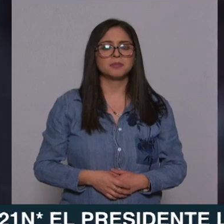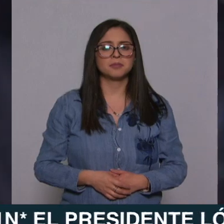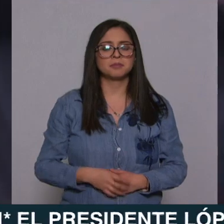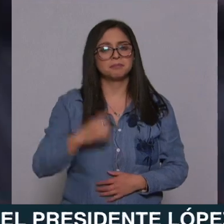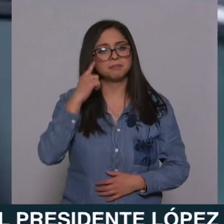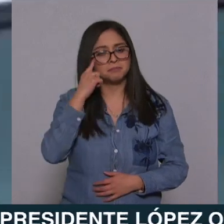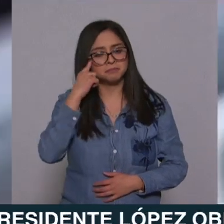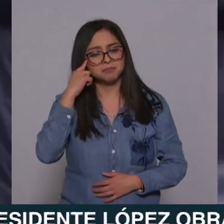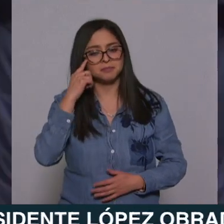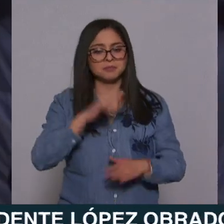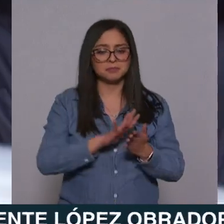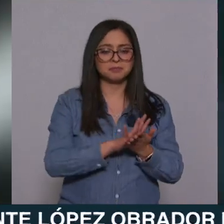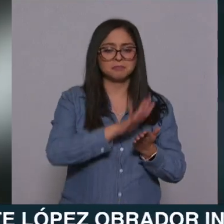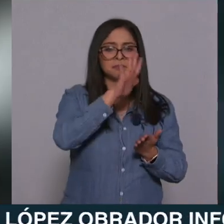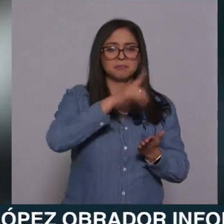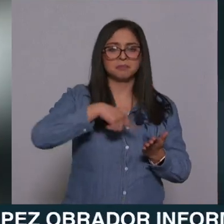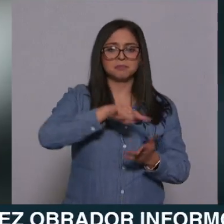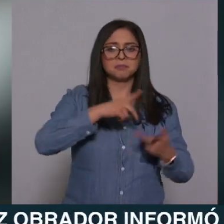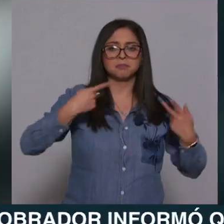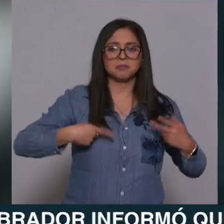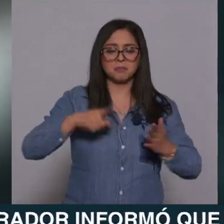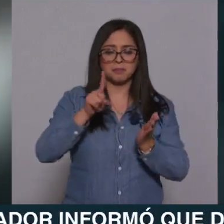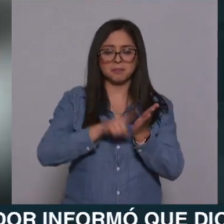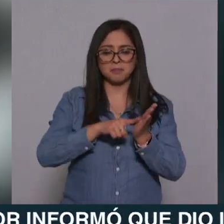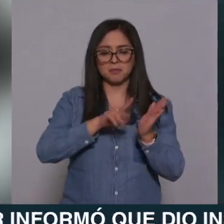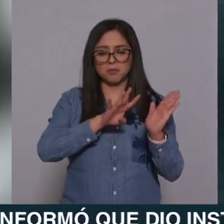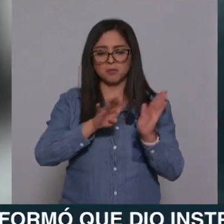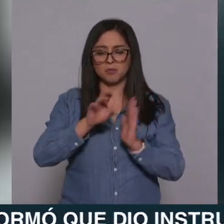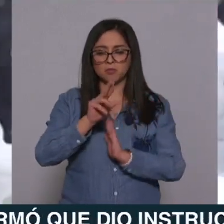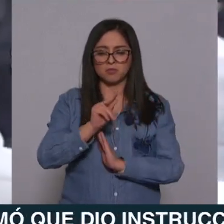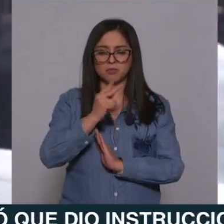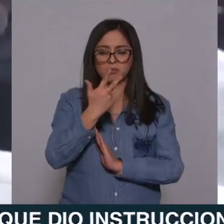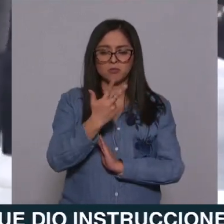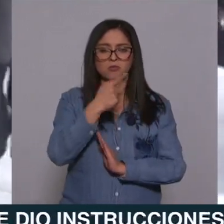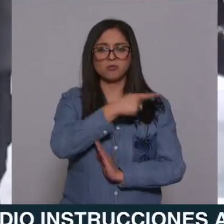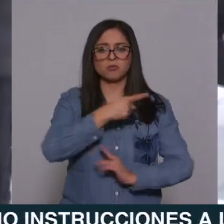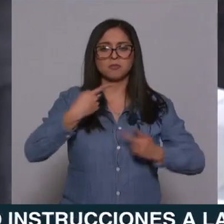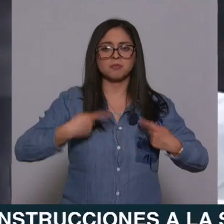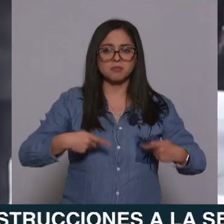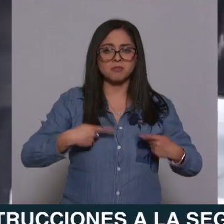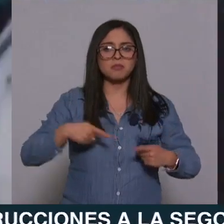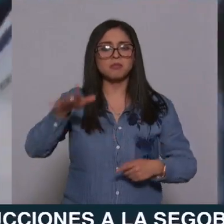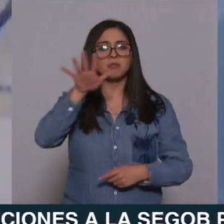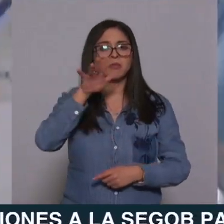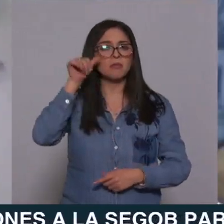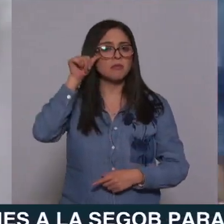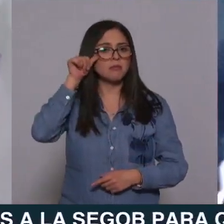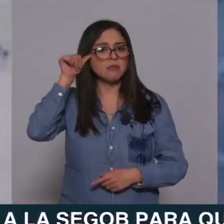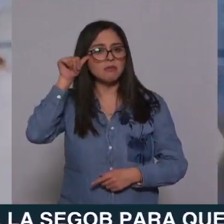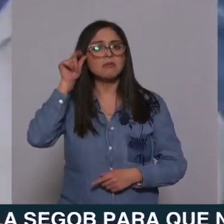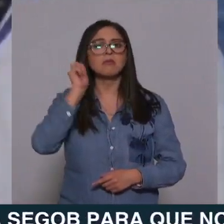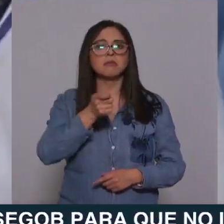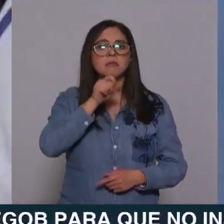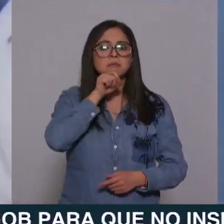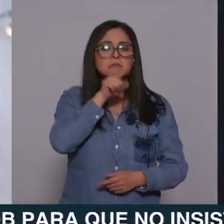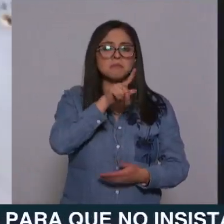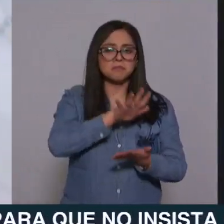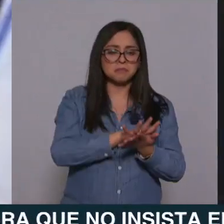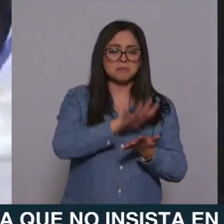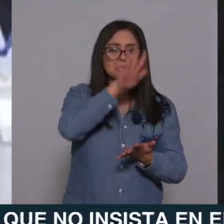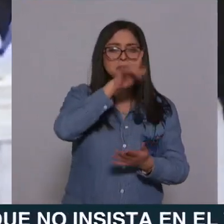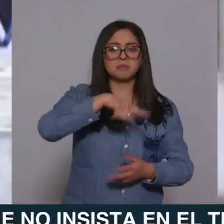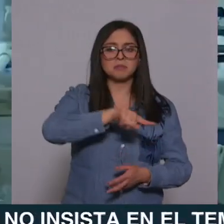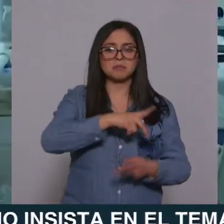China registra la mayor cifra, 1.988 casos. El país asiático también registra la más alta tasa